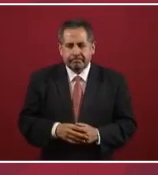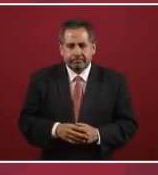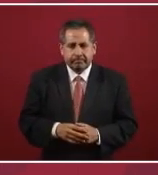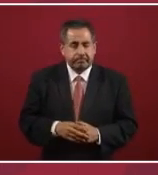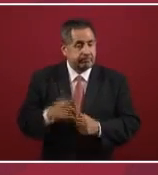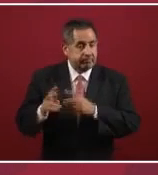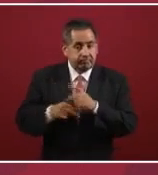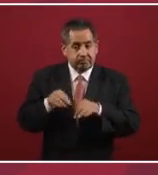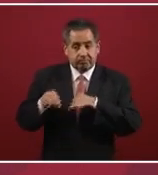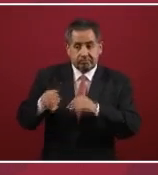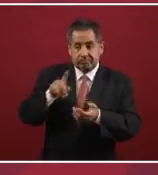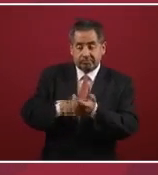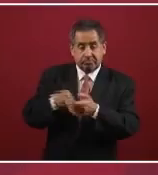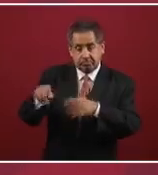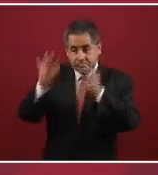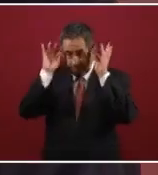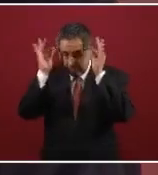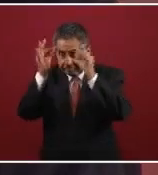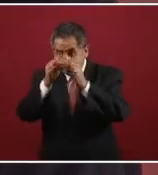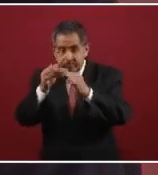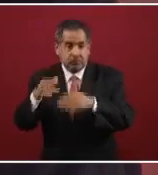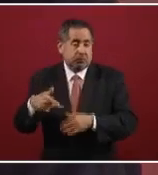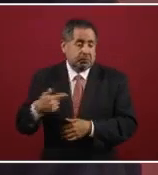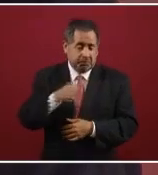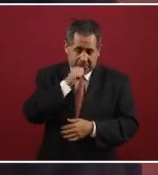voy a trabajar en aduanas